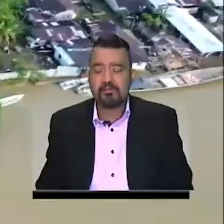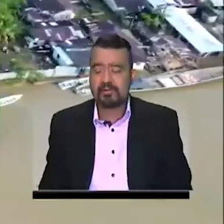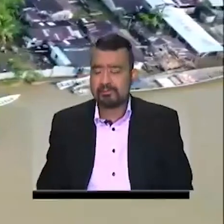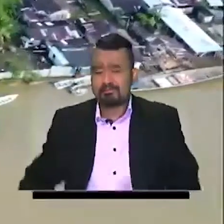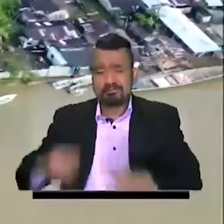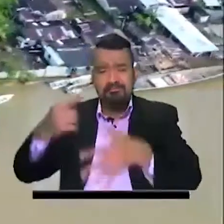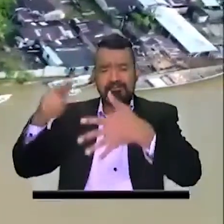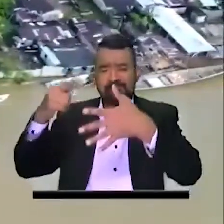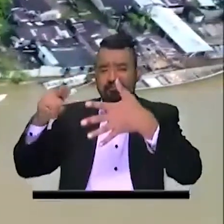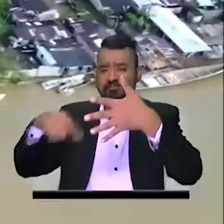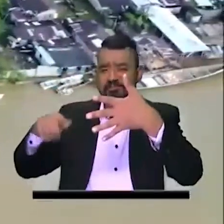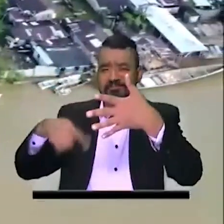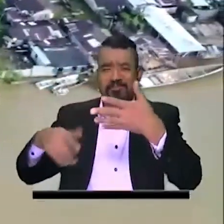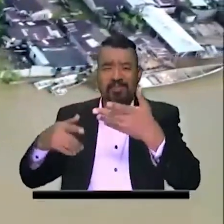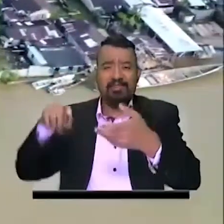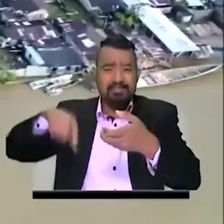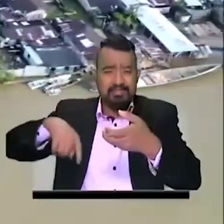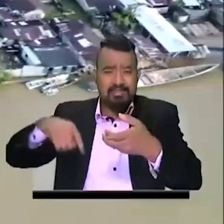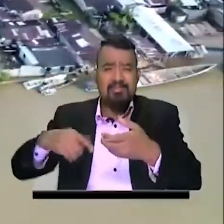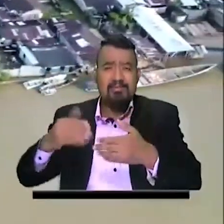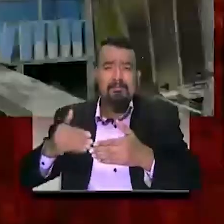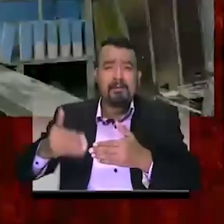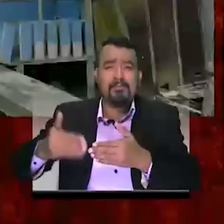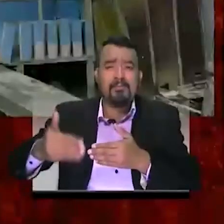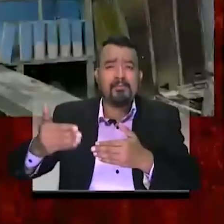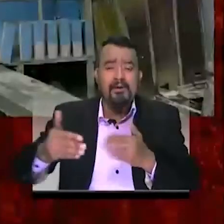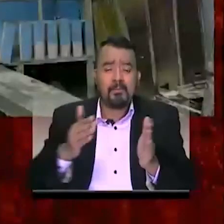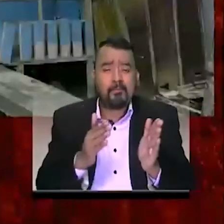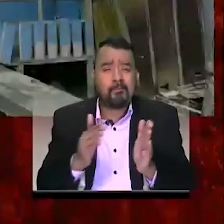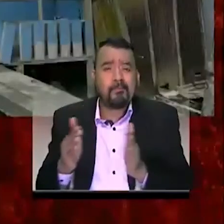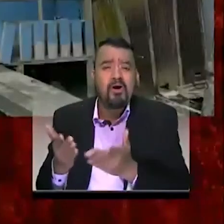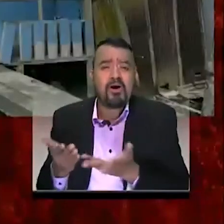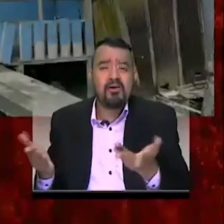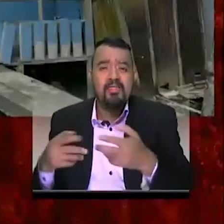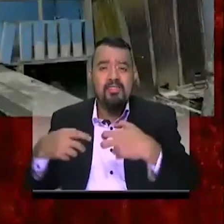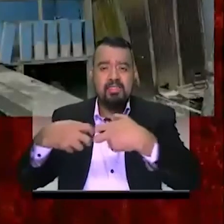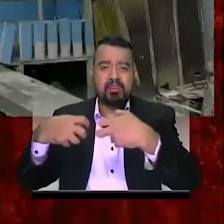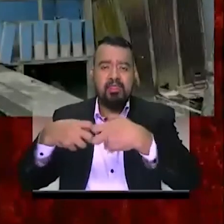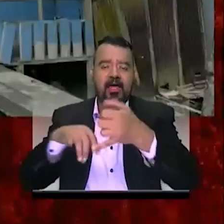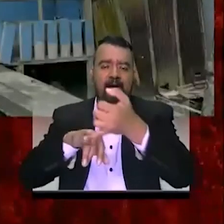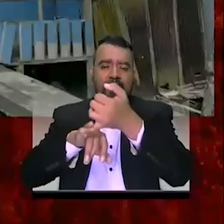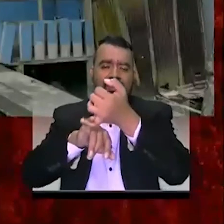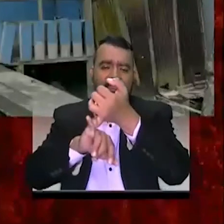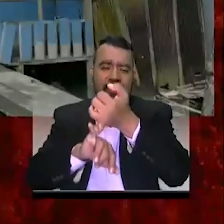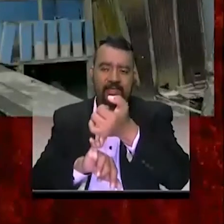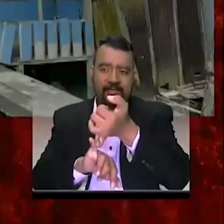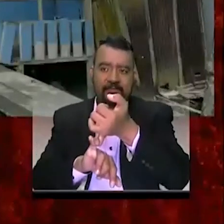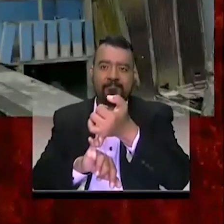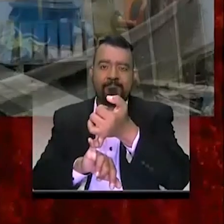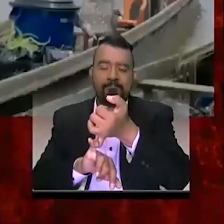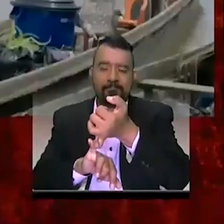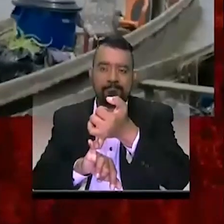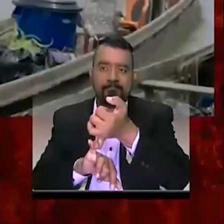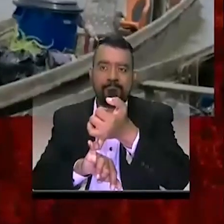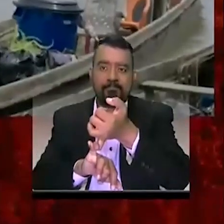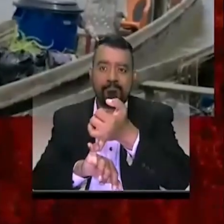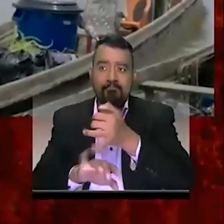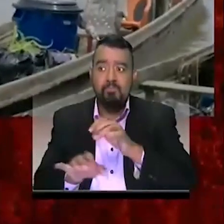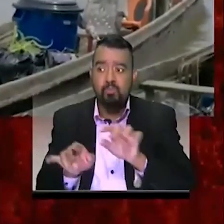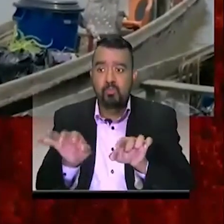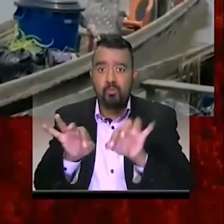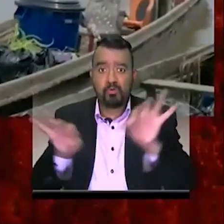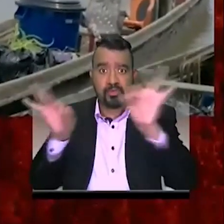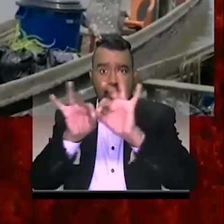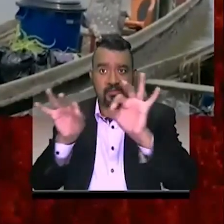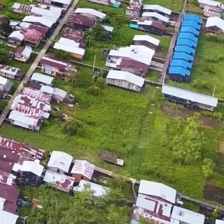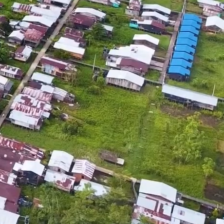interminable haciendo pedagogía sobre la trascendencia que tiene la electricidad para el desarrollo